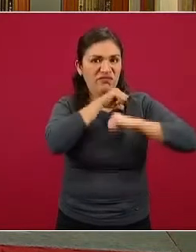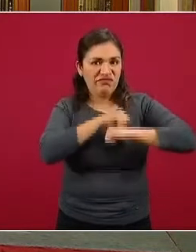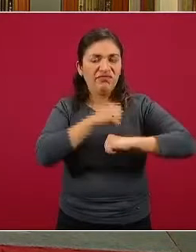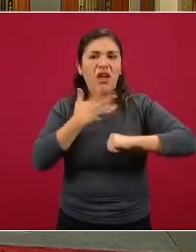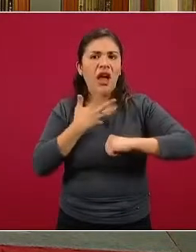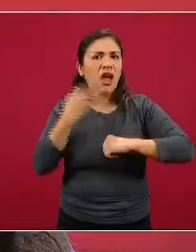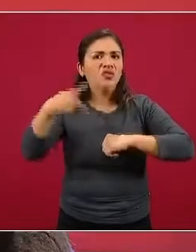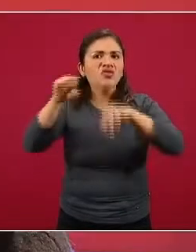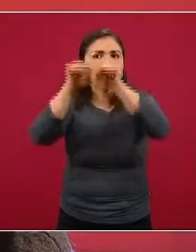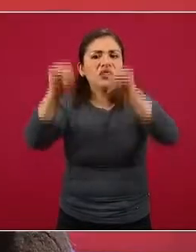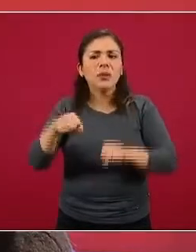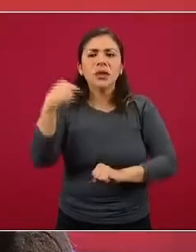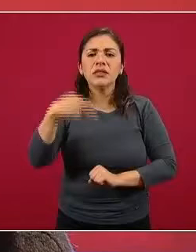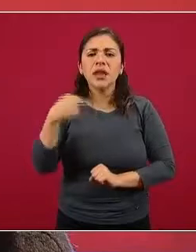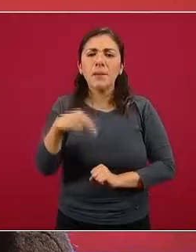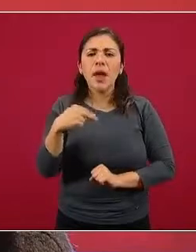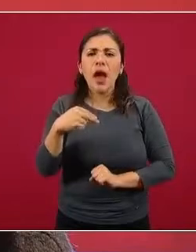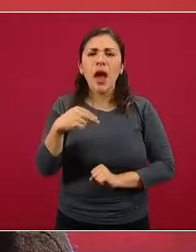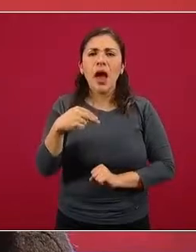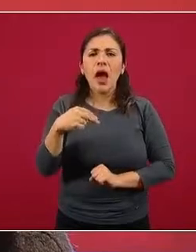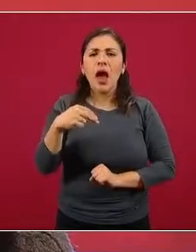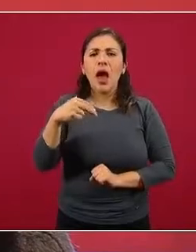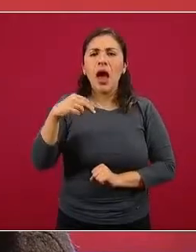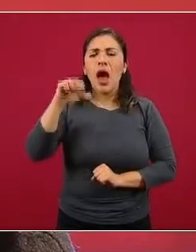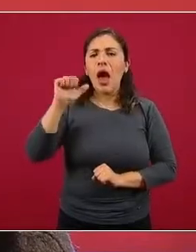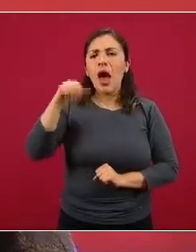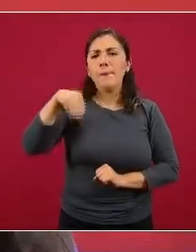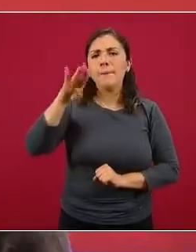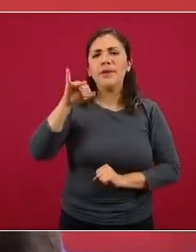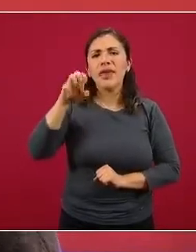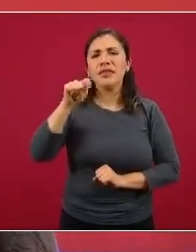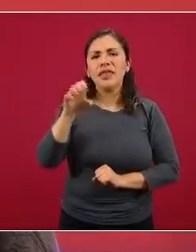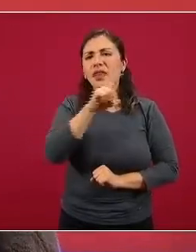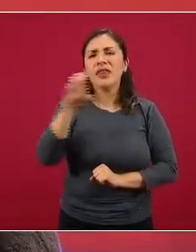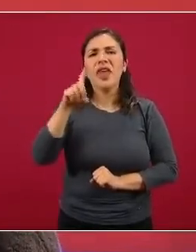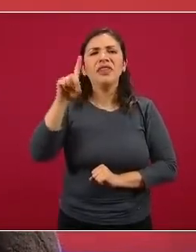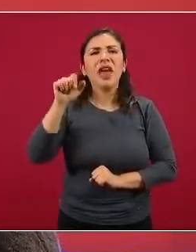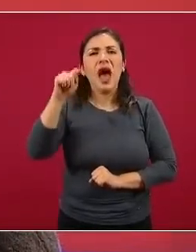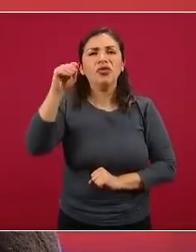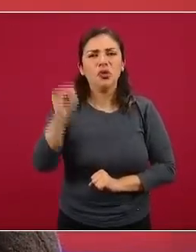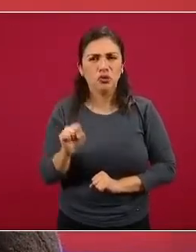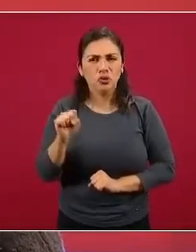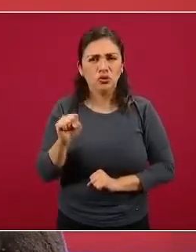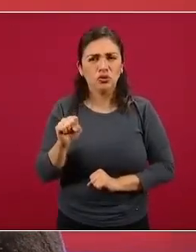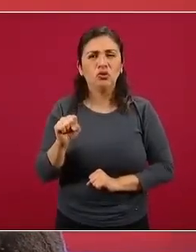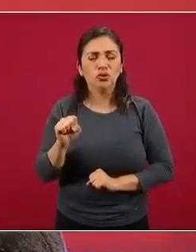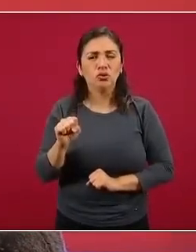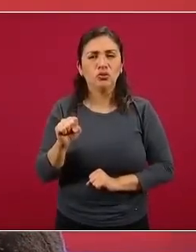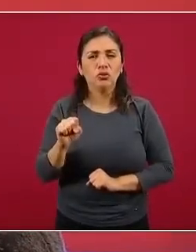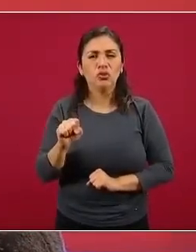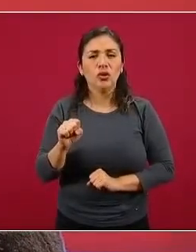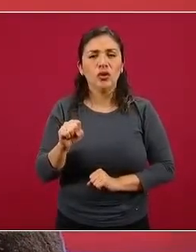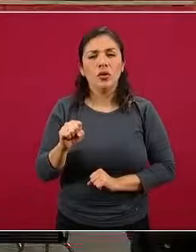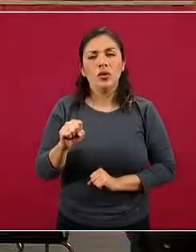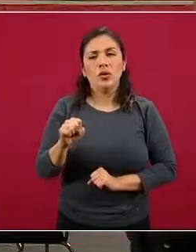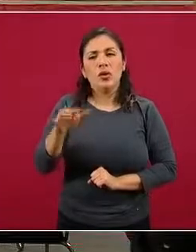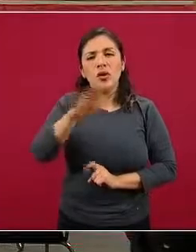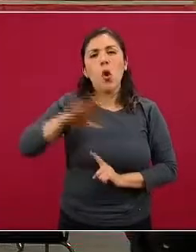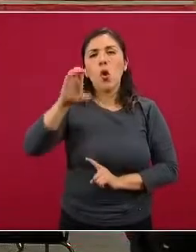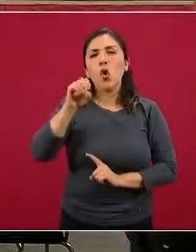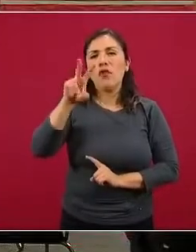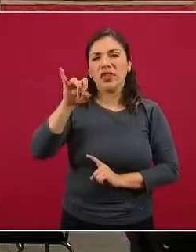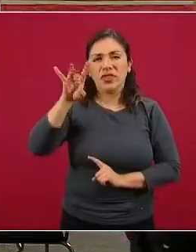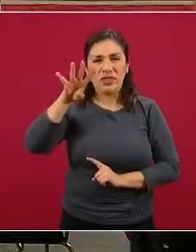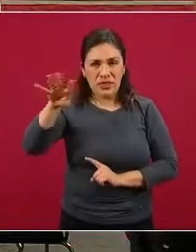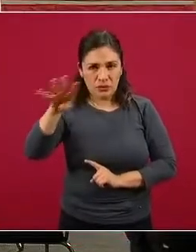un sistema que se llama el ambiente de datos, el Ecosistema Nacional Informático